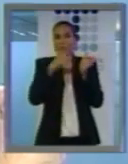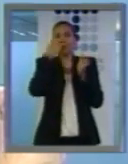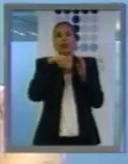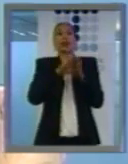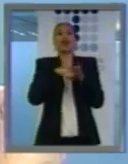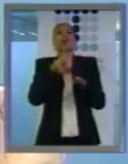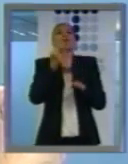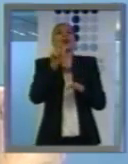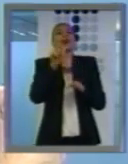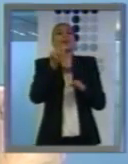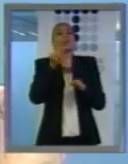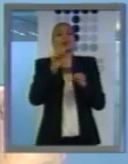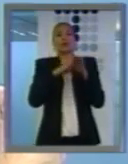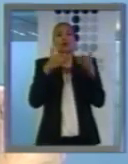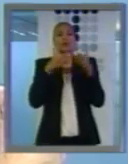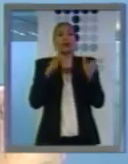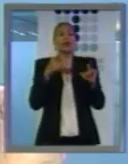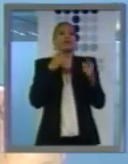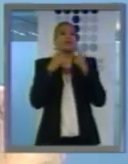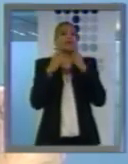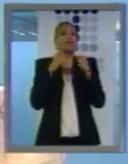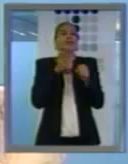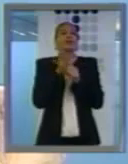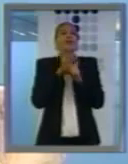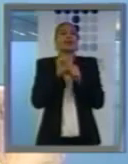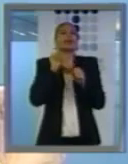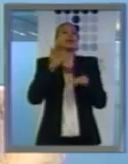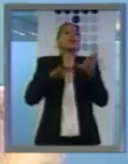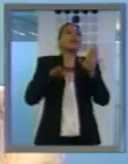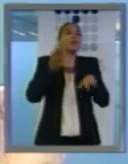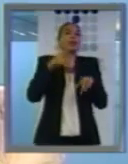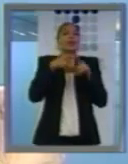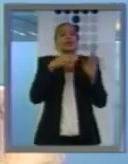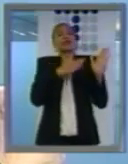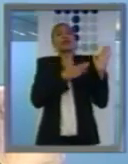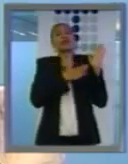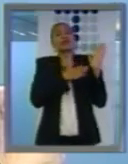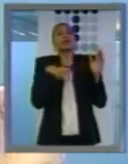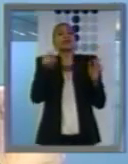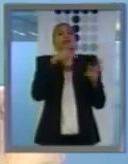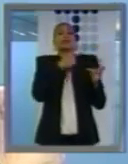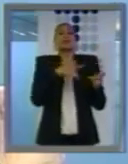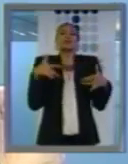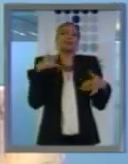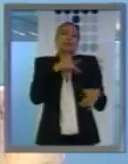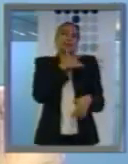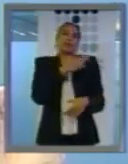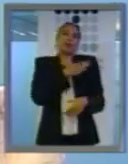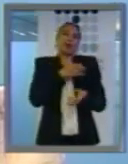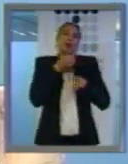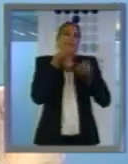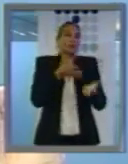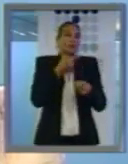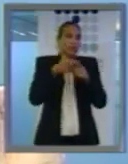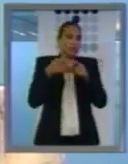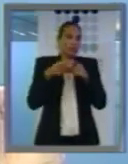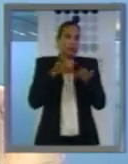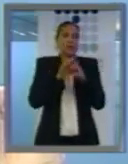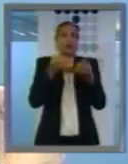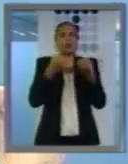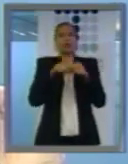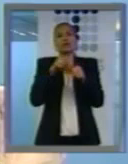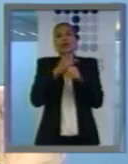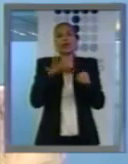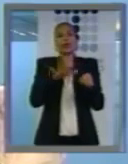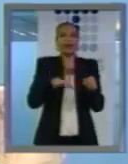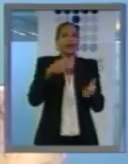y transparencia proactiva para que ya no dependa de compromisos de buena fe y de la presión de la sociedad